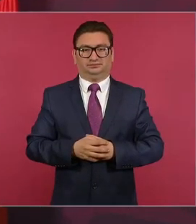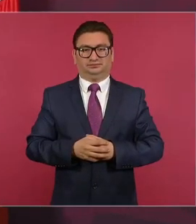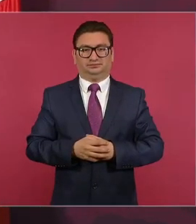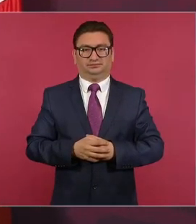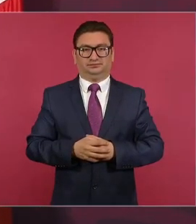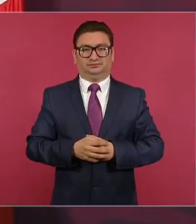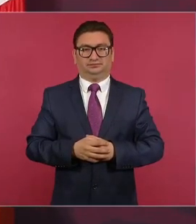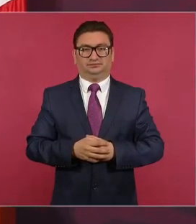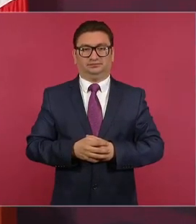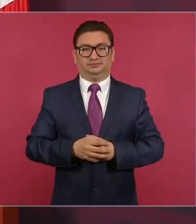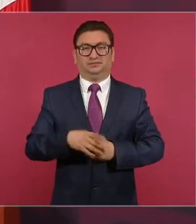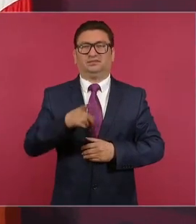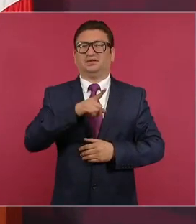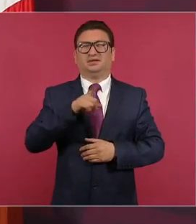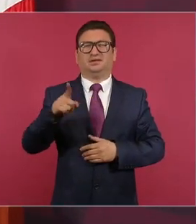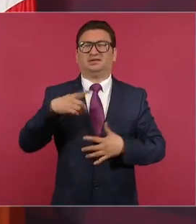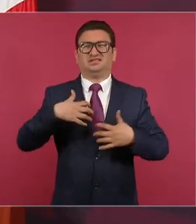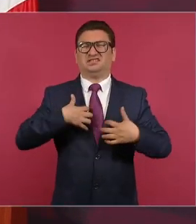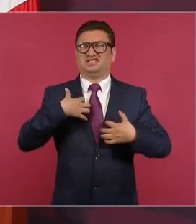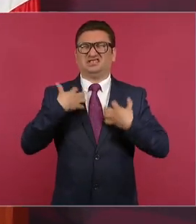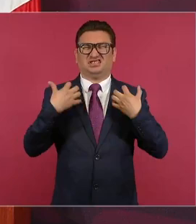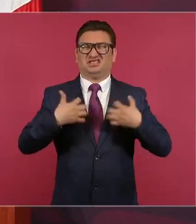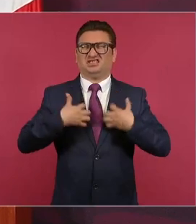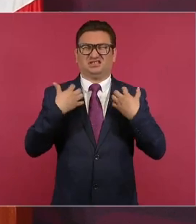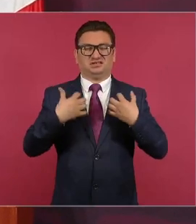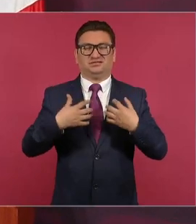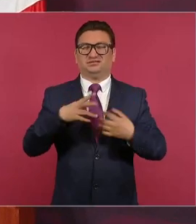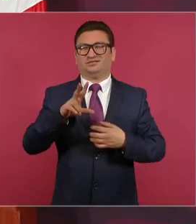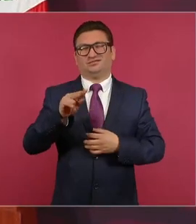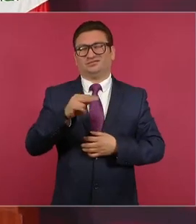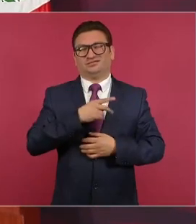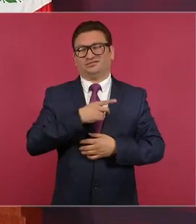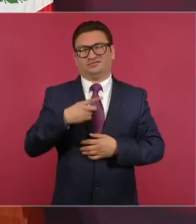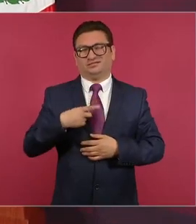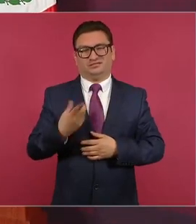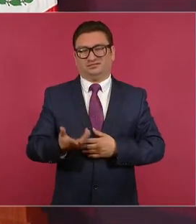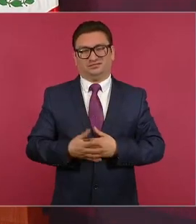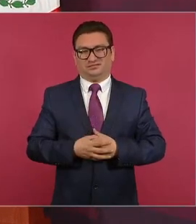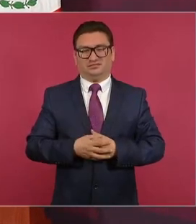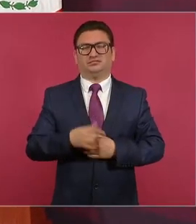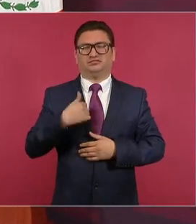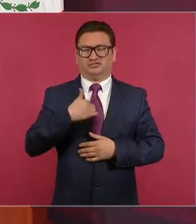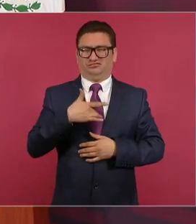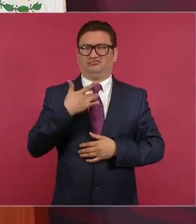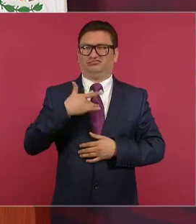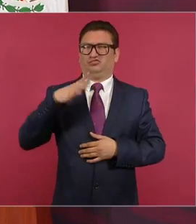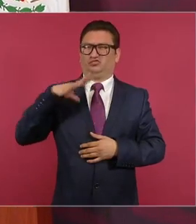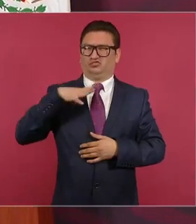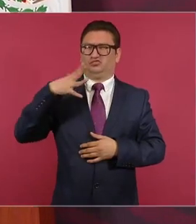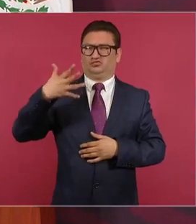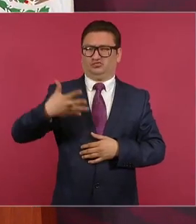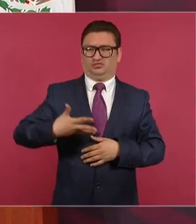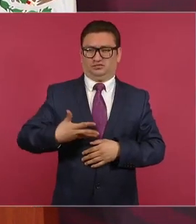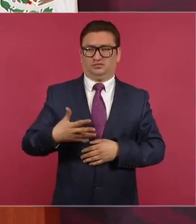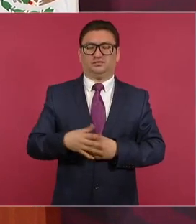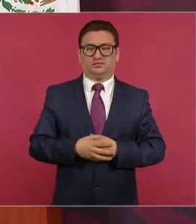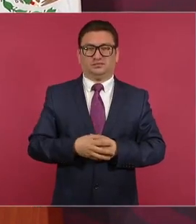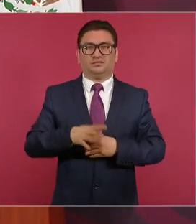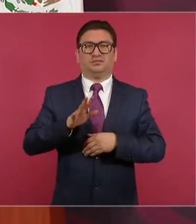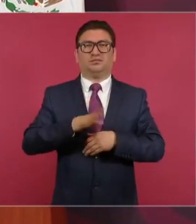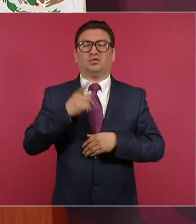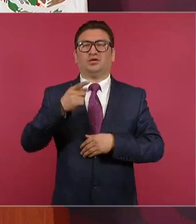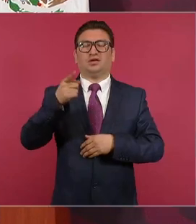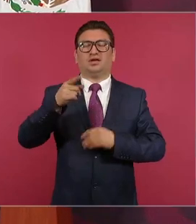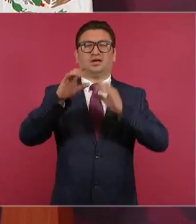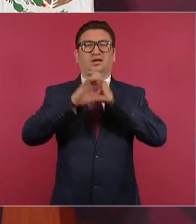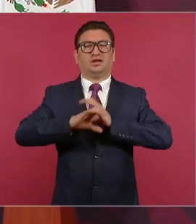que no se deben de enojar, nadie se tiene que enojar, pero estoy muy orgulloso. Hay una canción